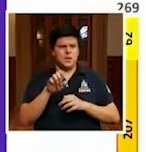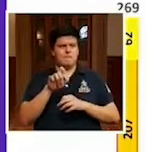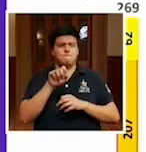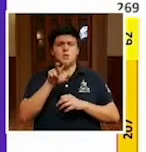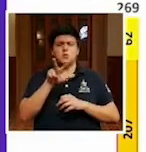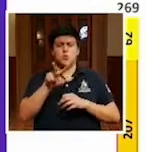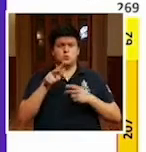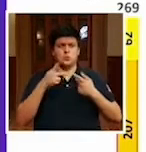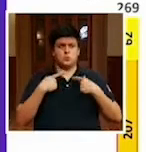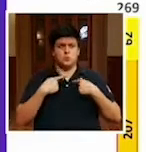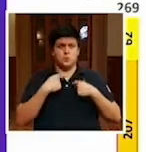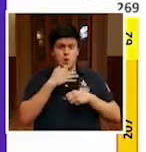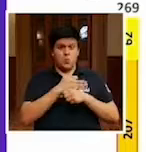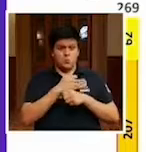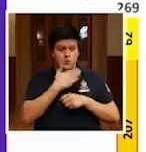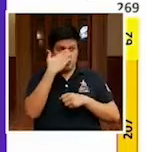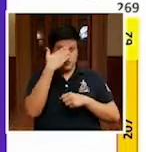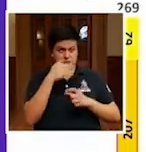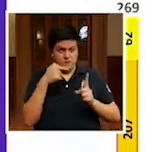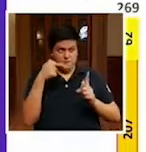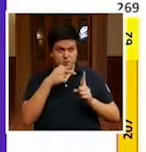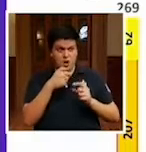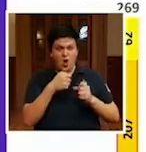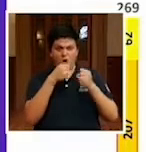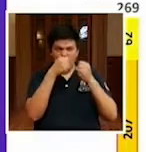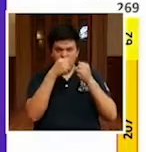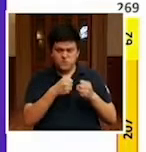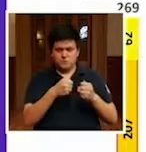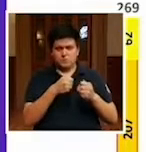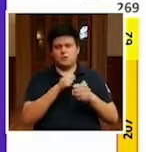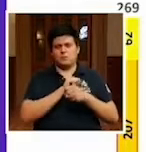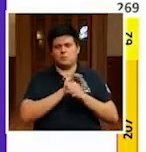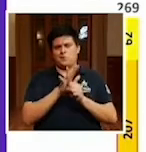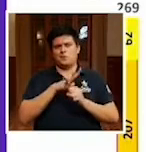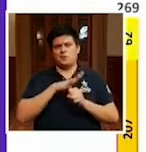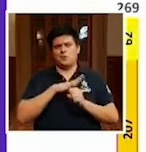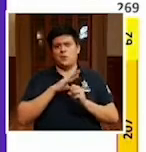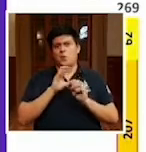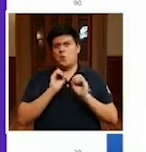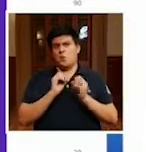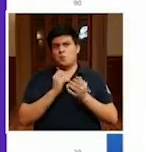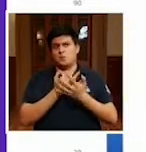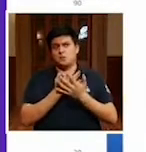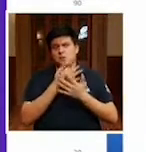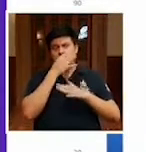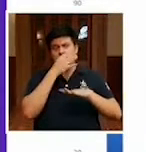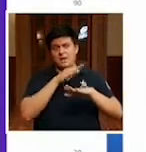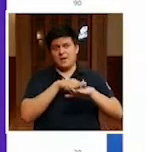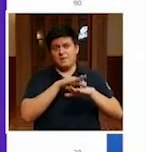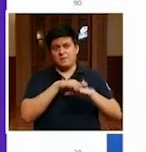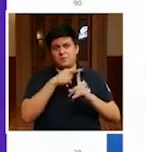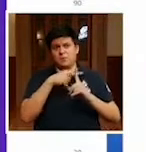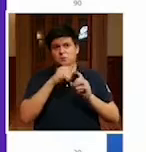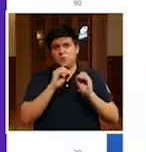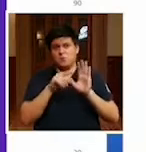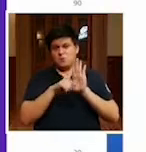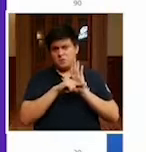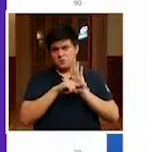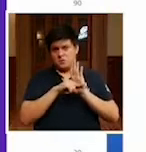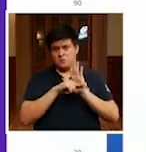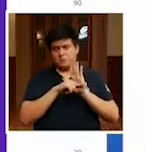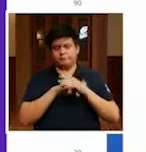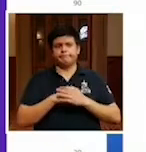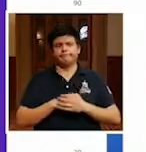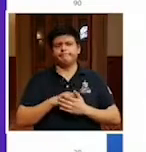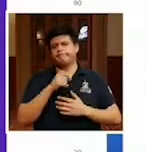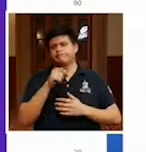hospitalizadas con diagnóstico de confirmado de COVID o esperando el resultado de su prueba diagnóstica.